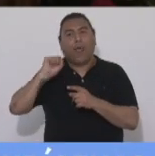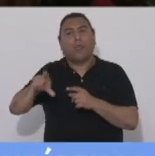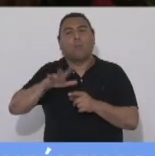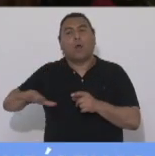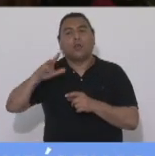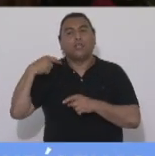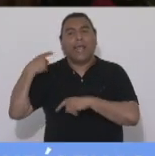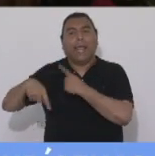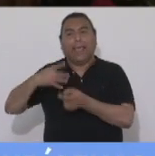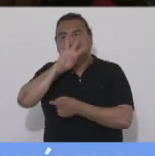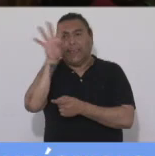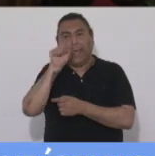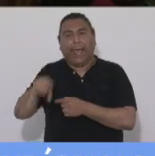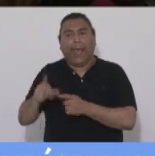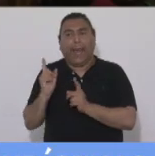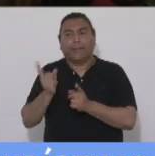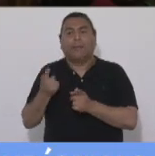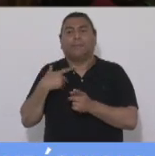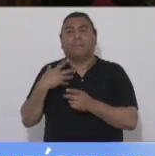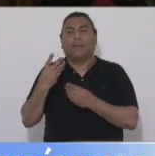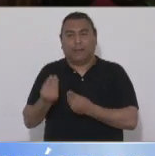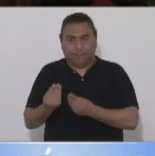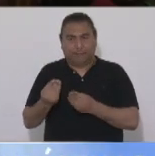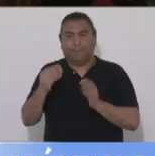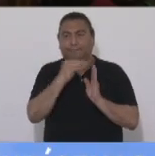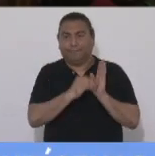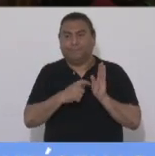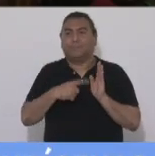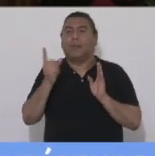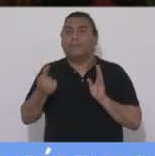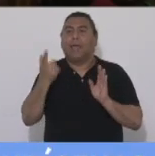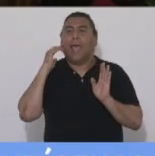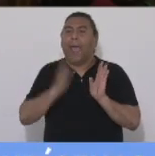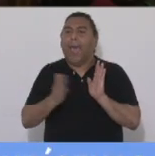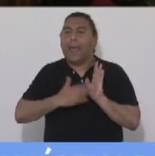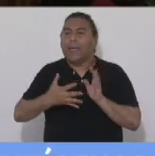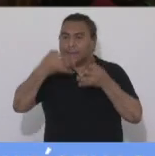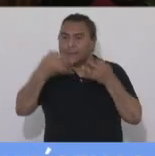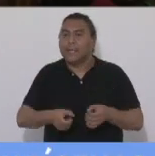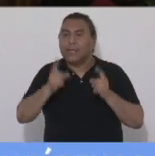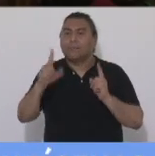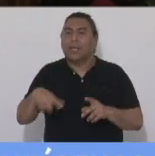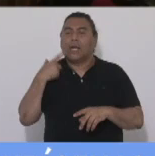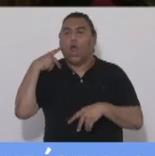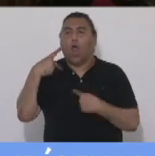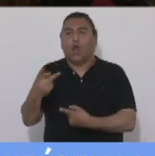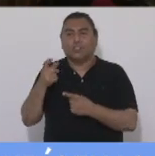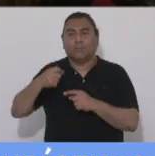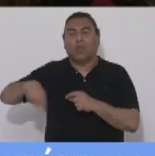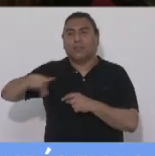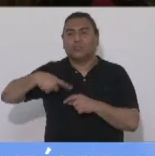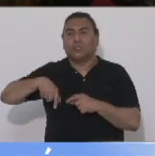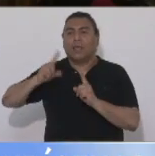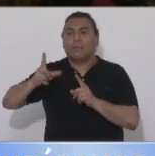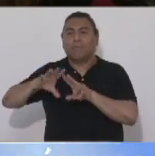indígenas y también establece garantizar la posesión, el reconocimiento a la posesión y